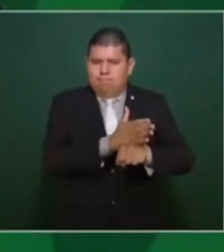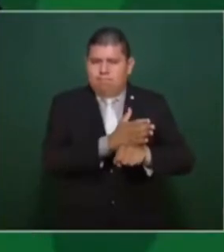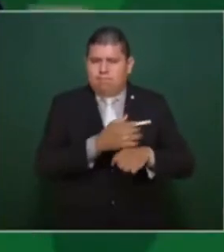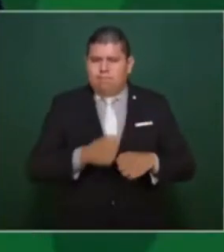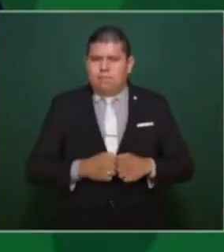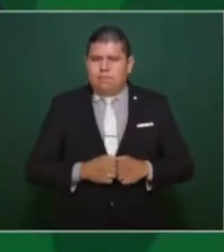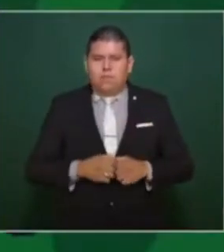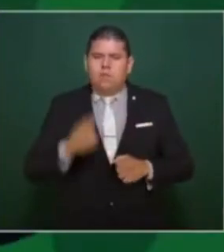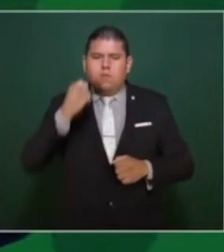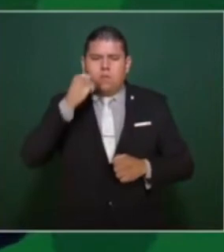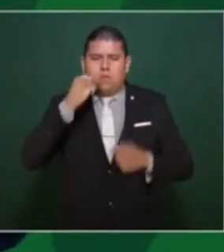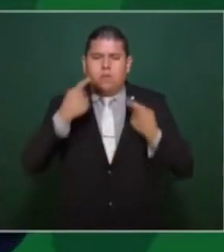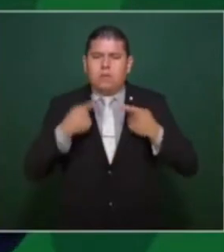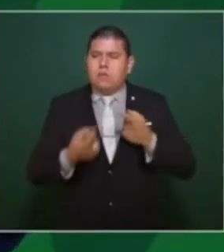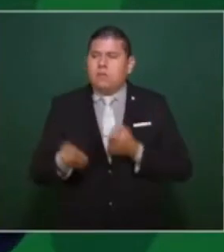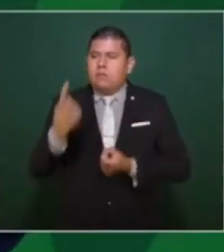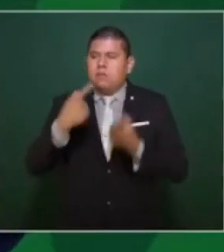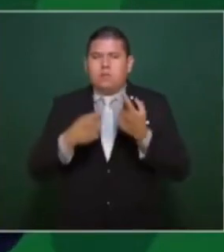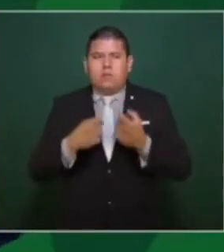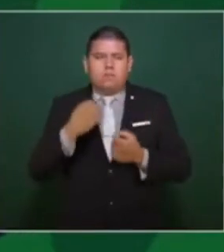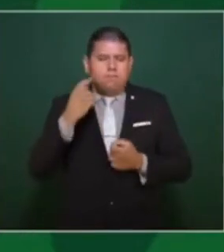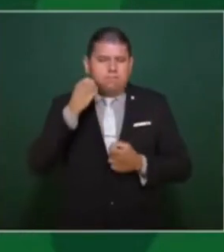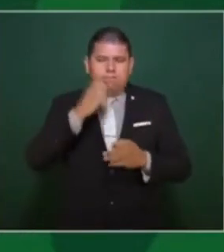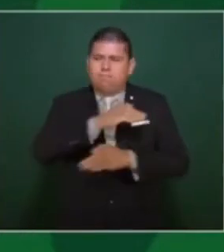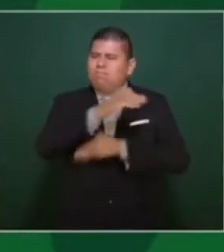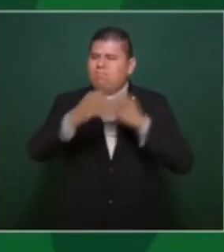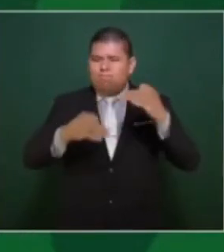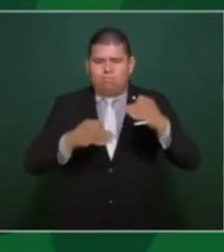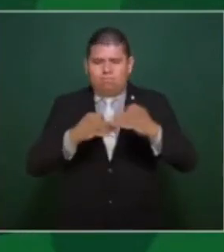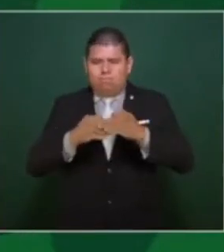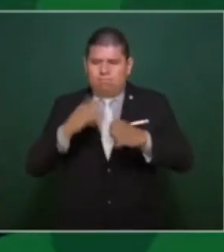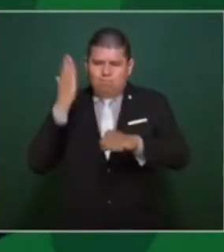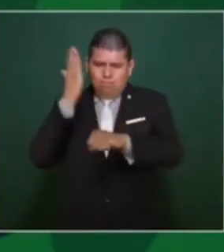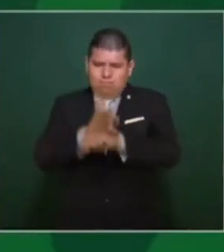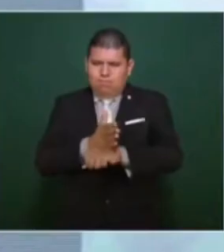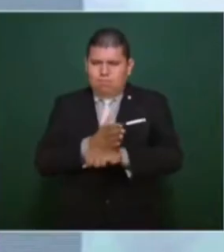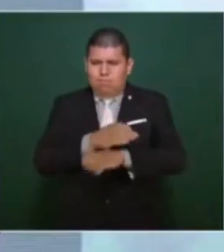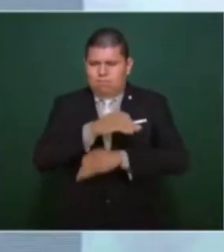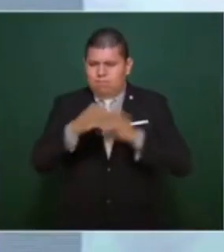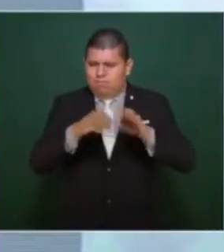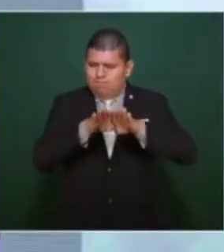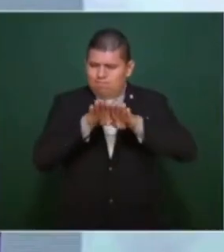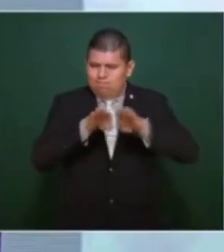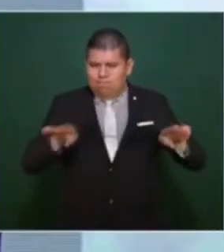sean quien sea. No hay tolerancia para nadie.